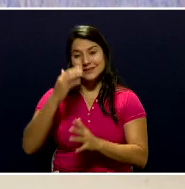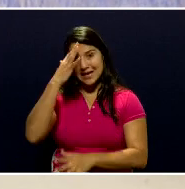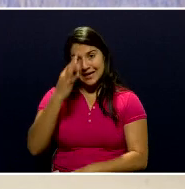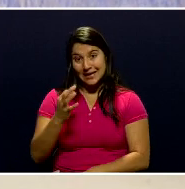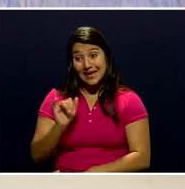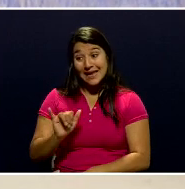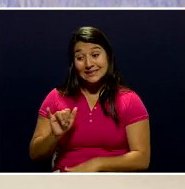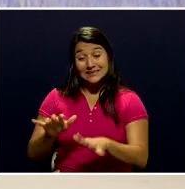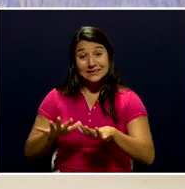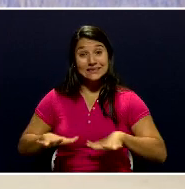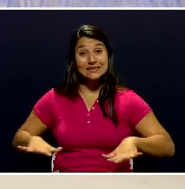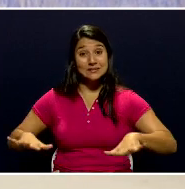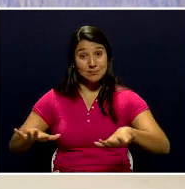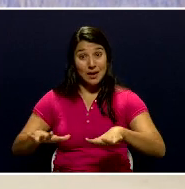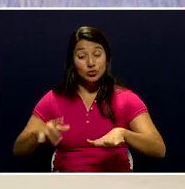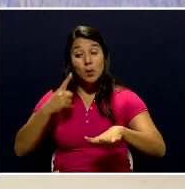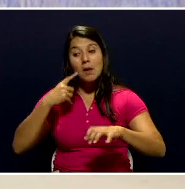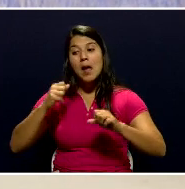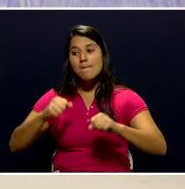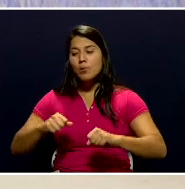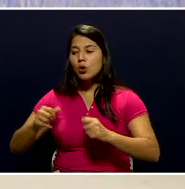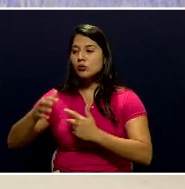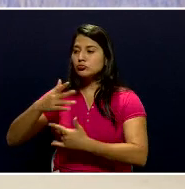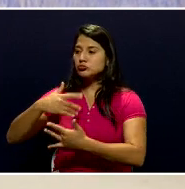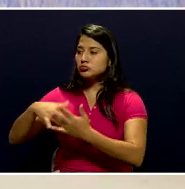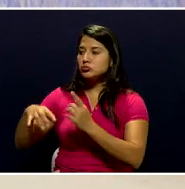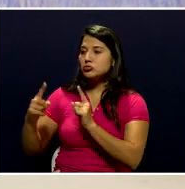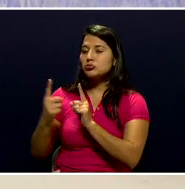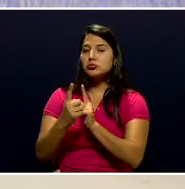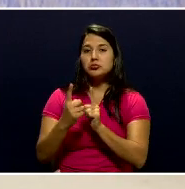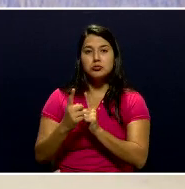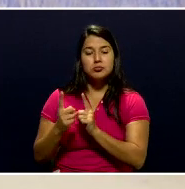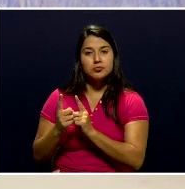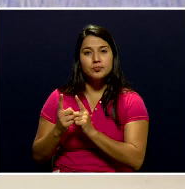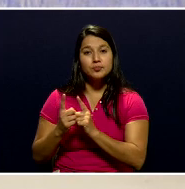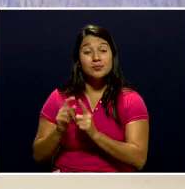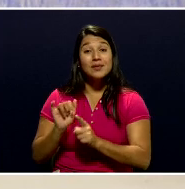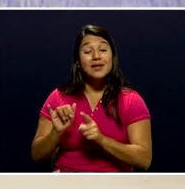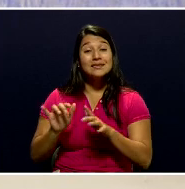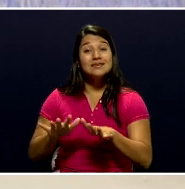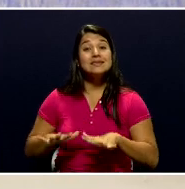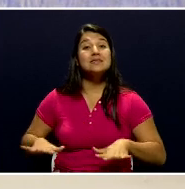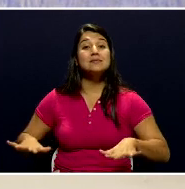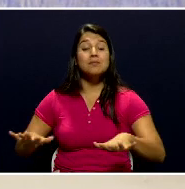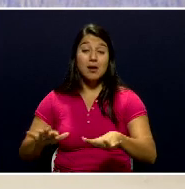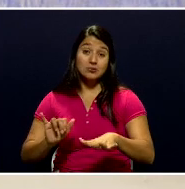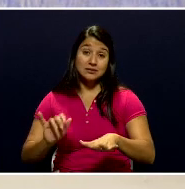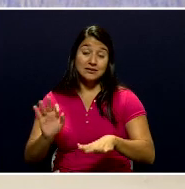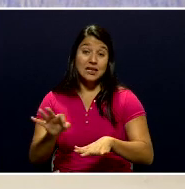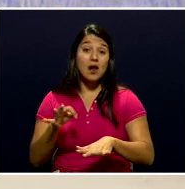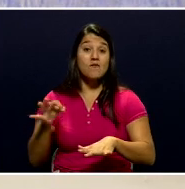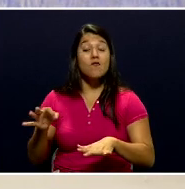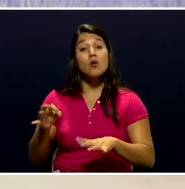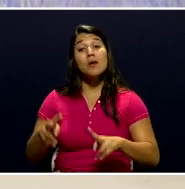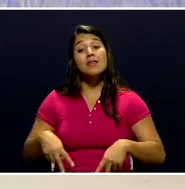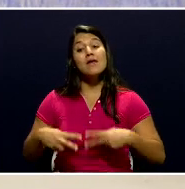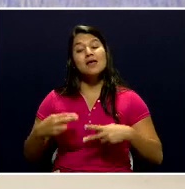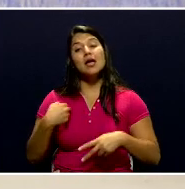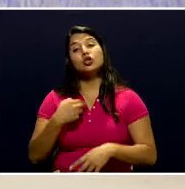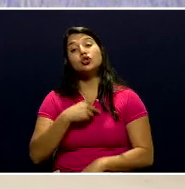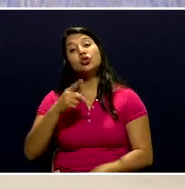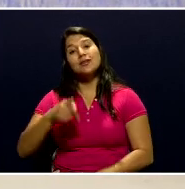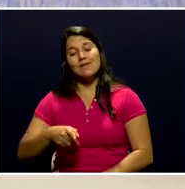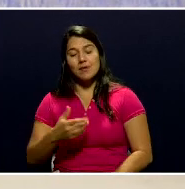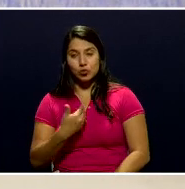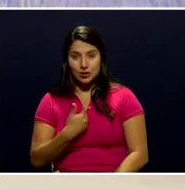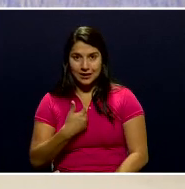de encuentro con los otros y con los comunes, es la forma de vida que deberíamos tener, es